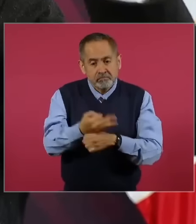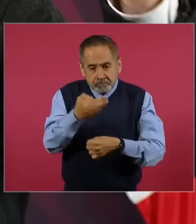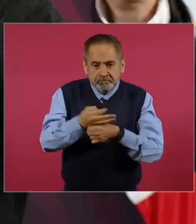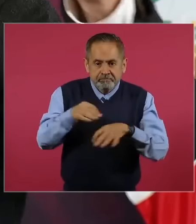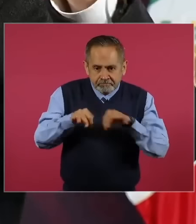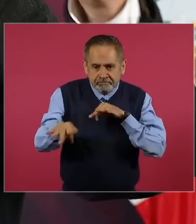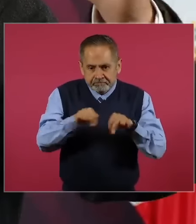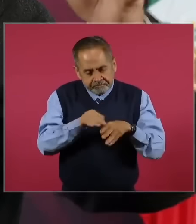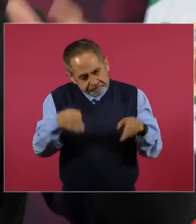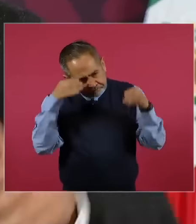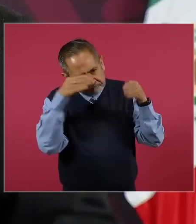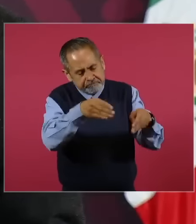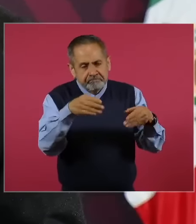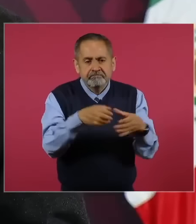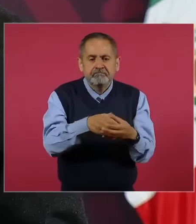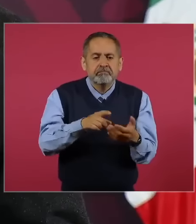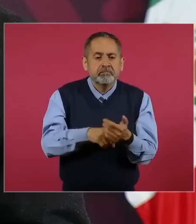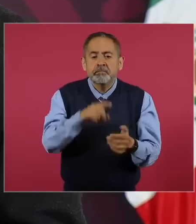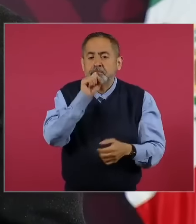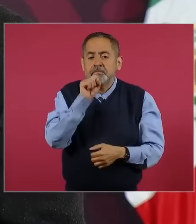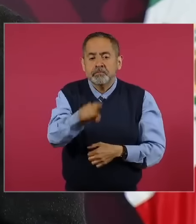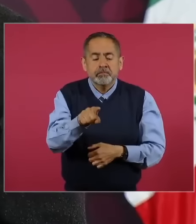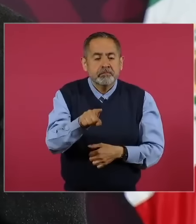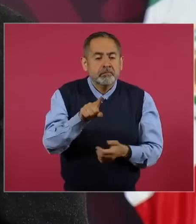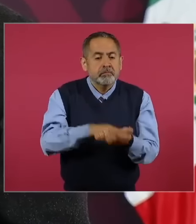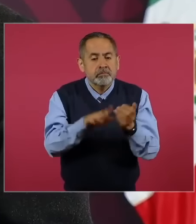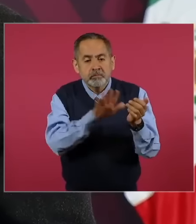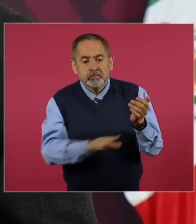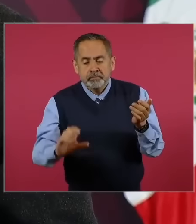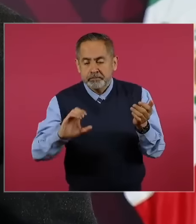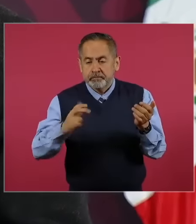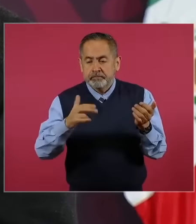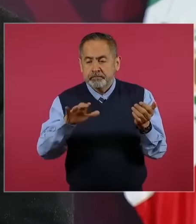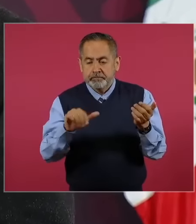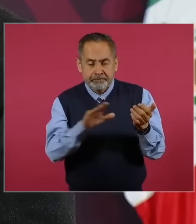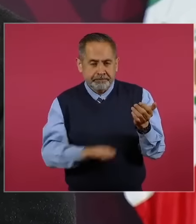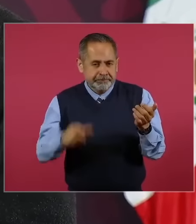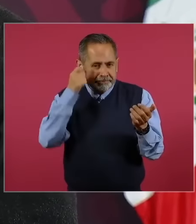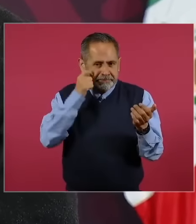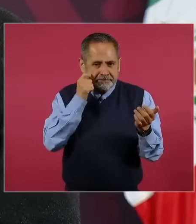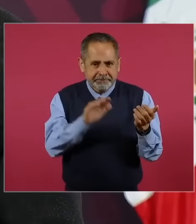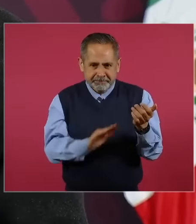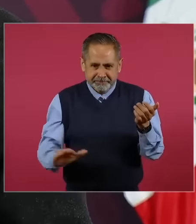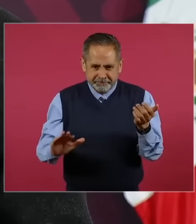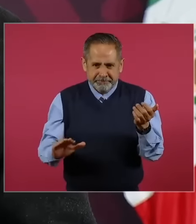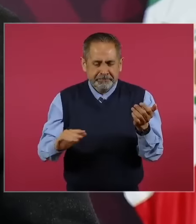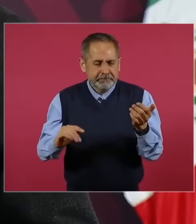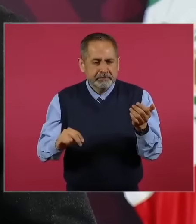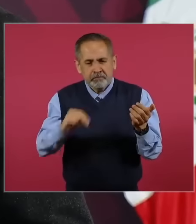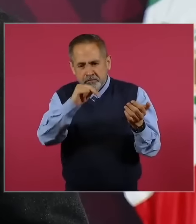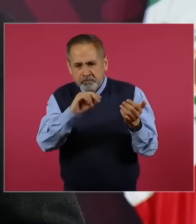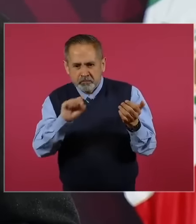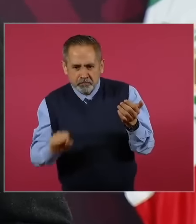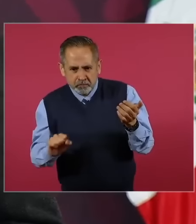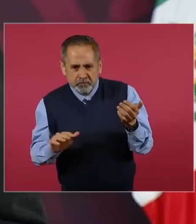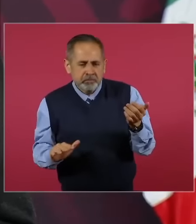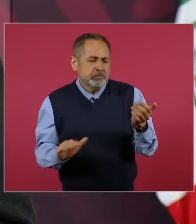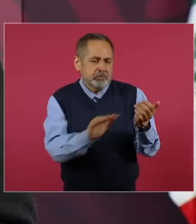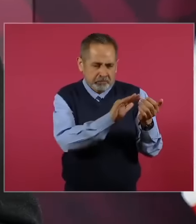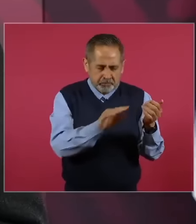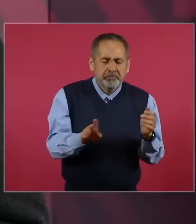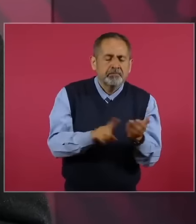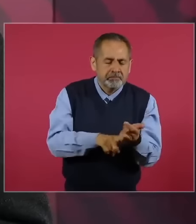trabajando. Lo mismo en la Costa Chica, en la Costa Grande. Se